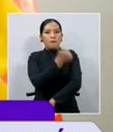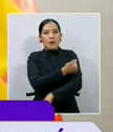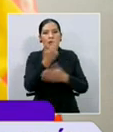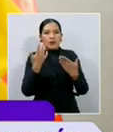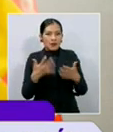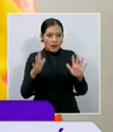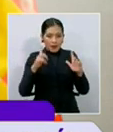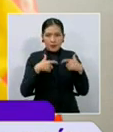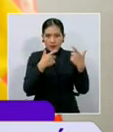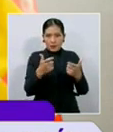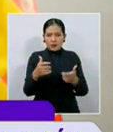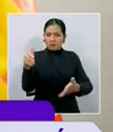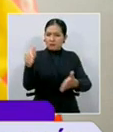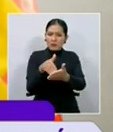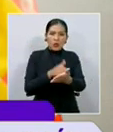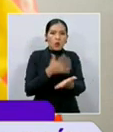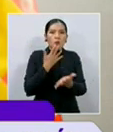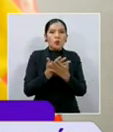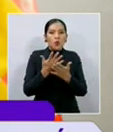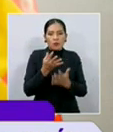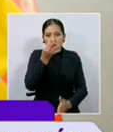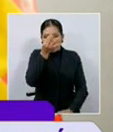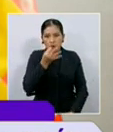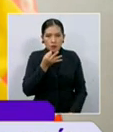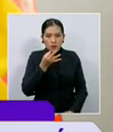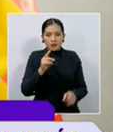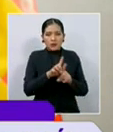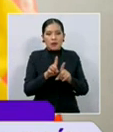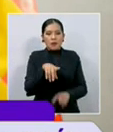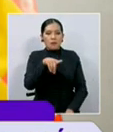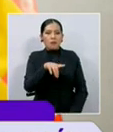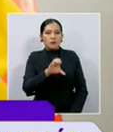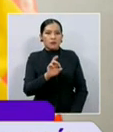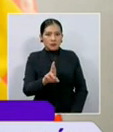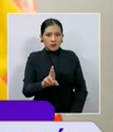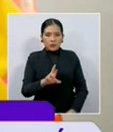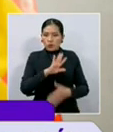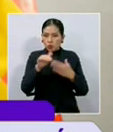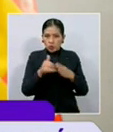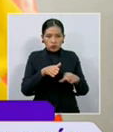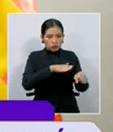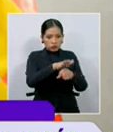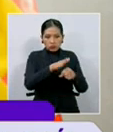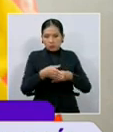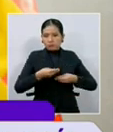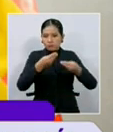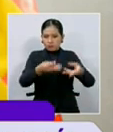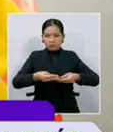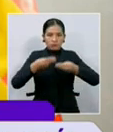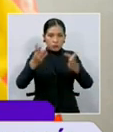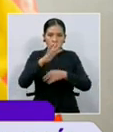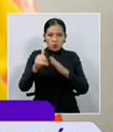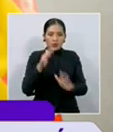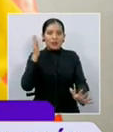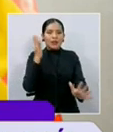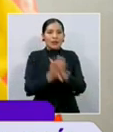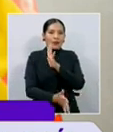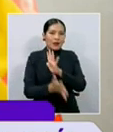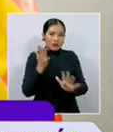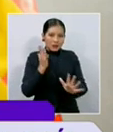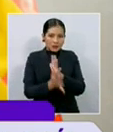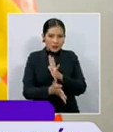de pruebas PCR y pruebas antígeno nasales que se pusieron a disposición de la ciudadanía de manera